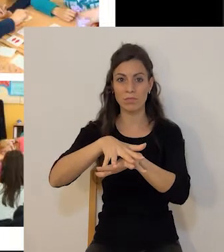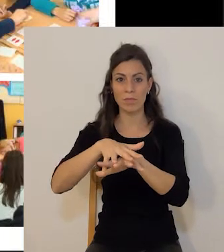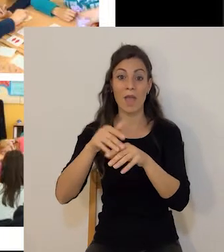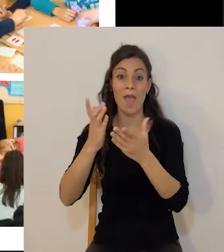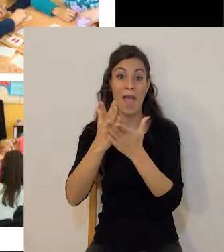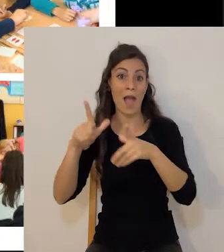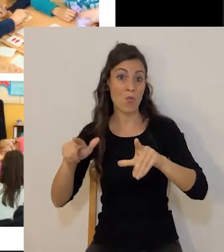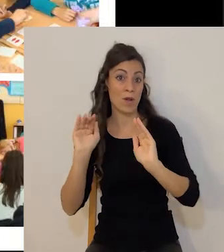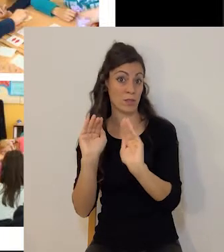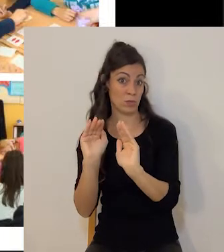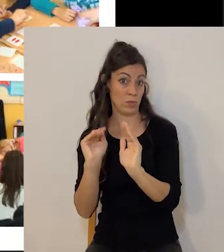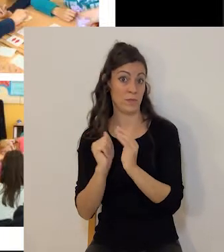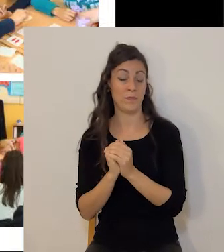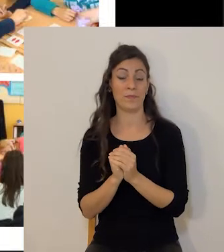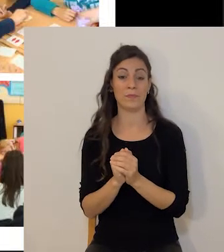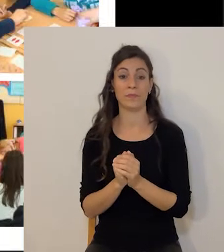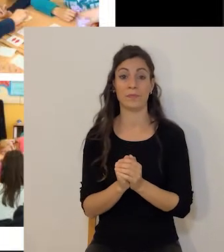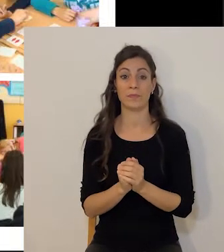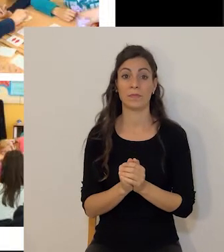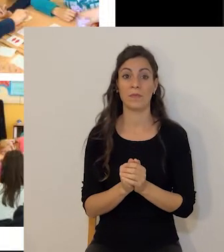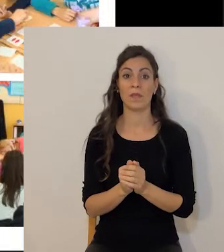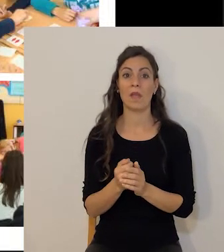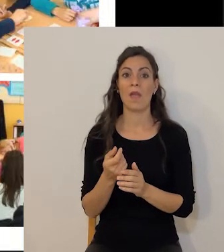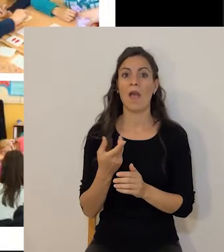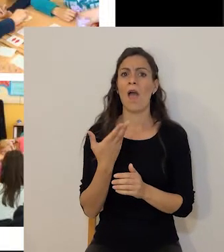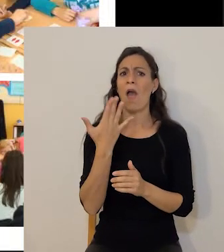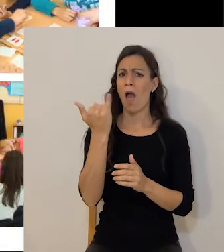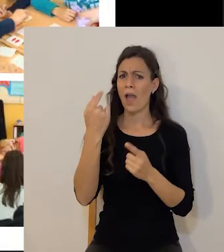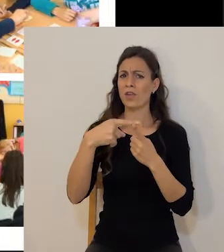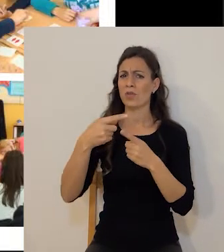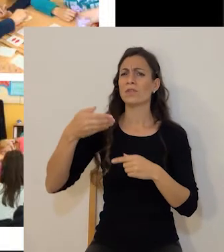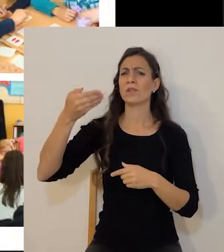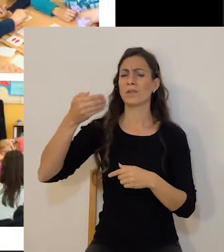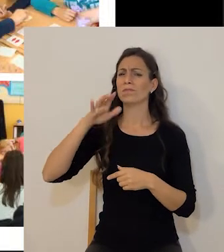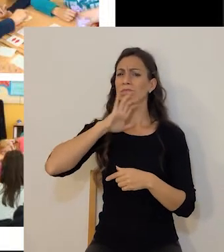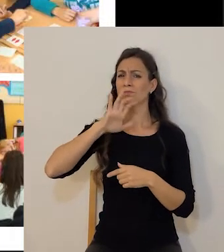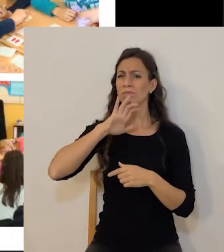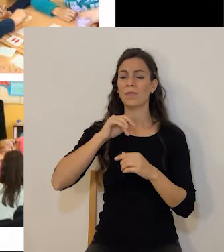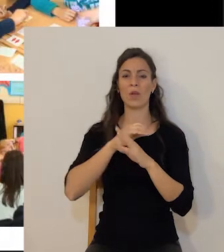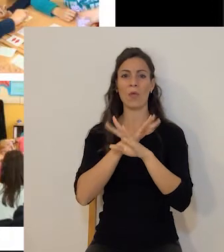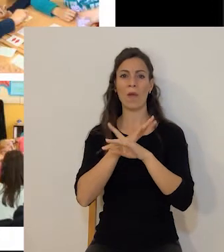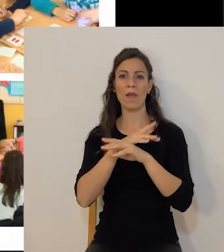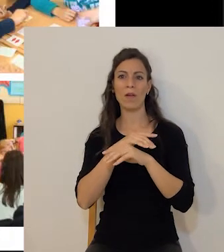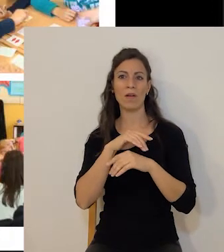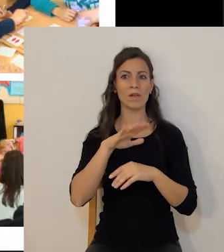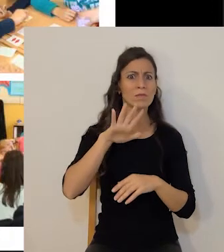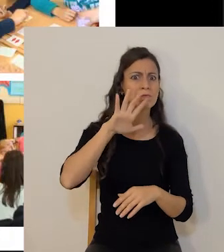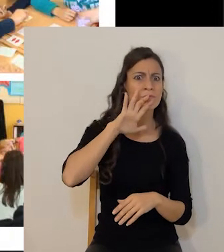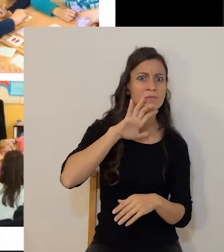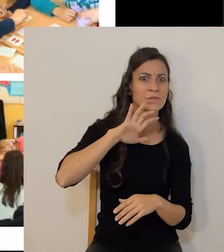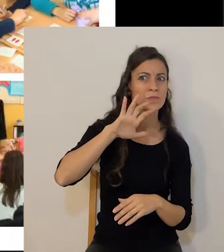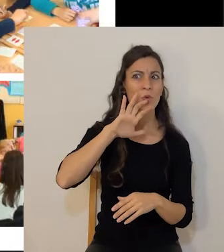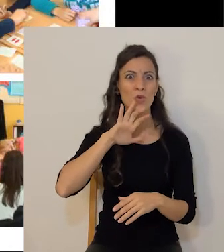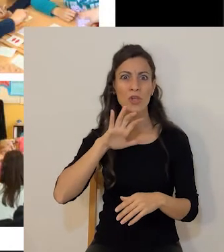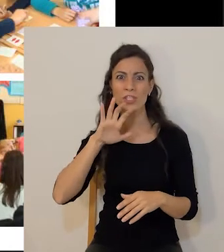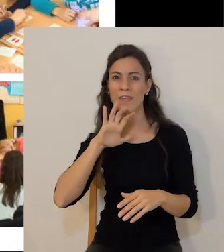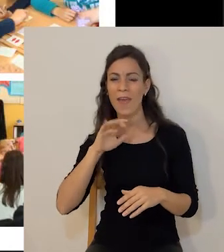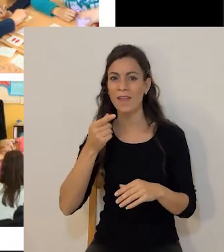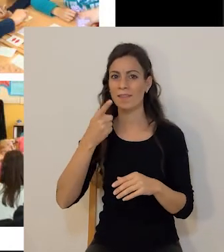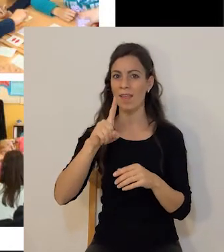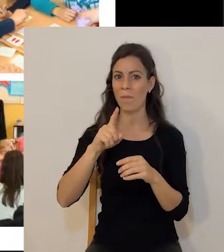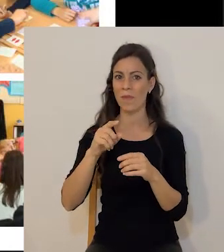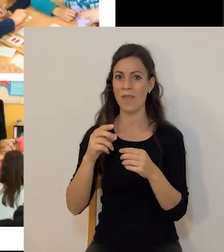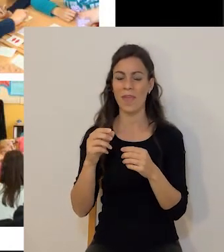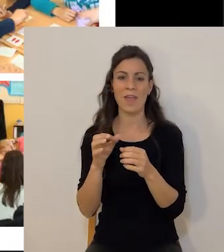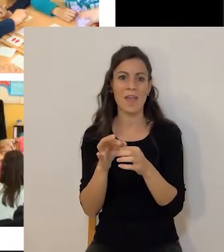de aula. Y hay una cosa interesante, y es que el juego despierta curiosidad. El juego tiene un componente de azar. No